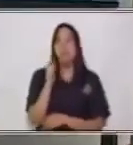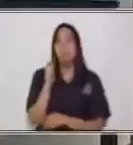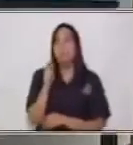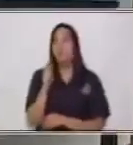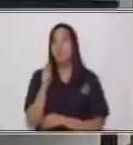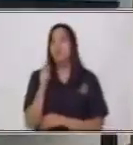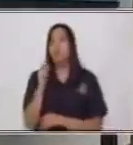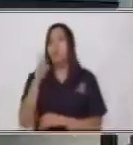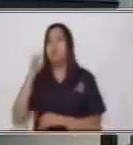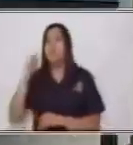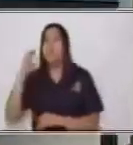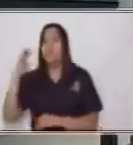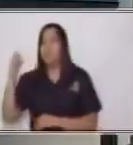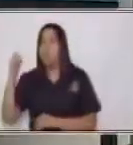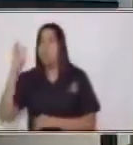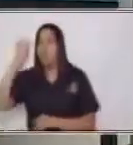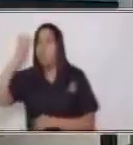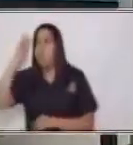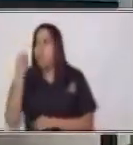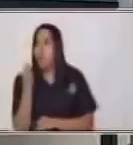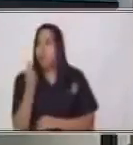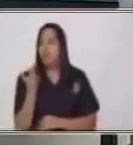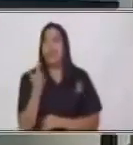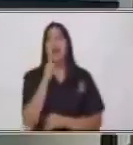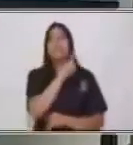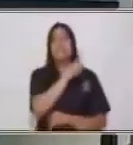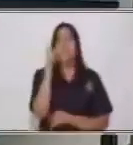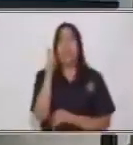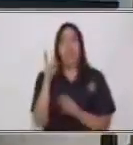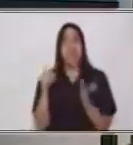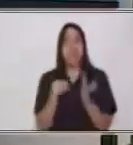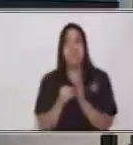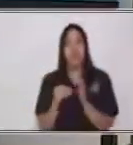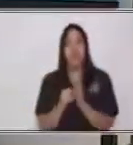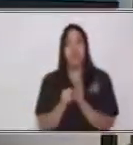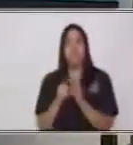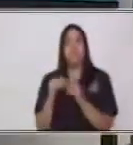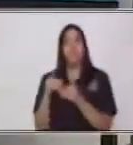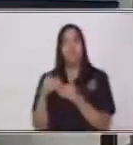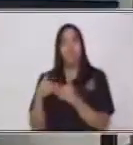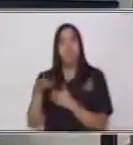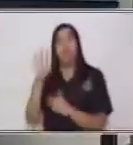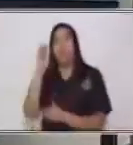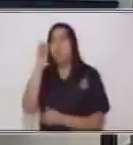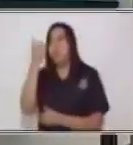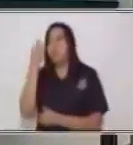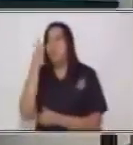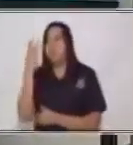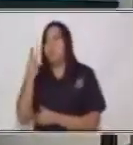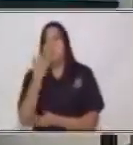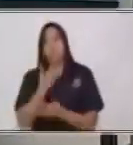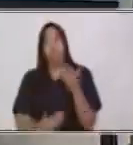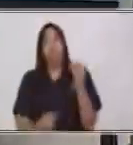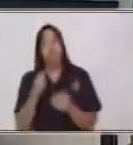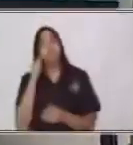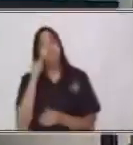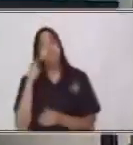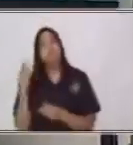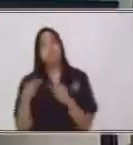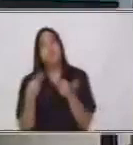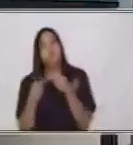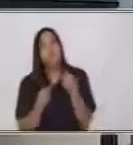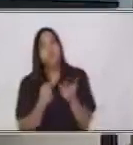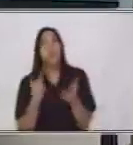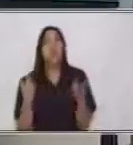100.00. ¿Por qué? Porque dice 100 quetzales. Vamos con el siguiente. Dice que fui a la tienda y